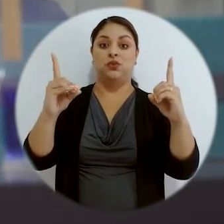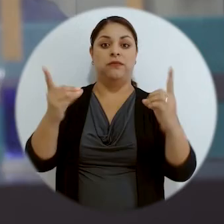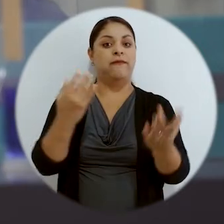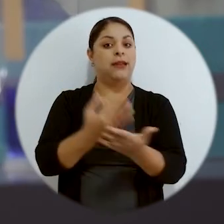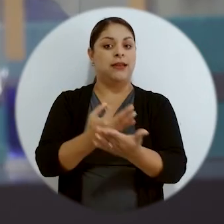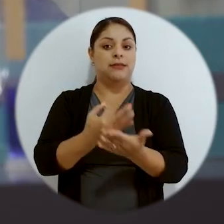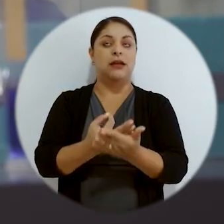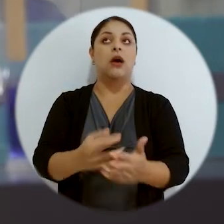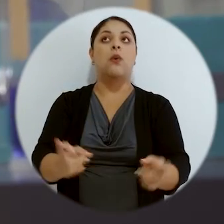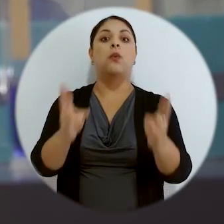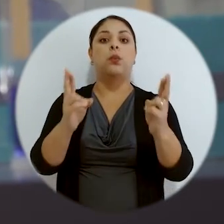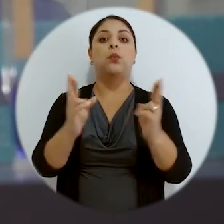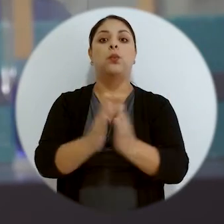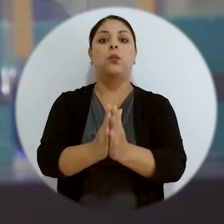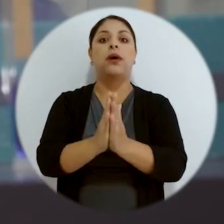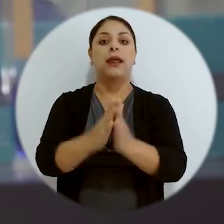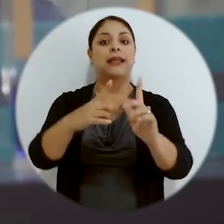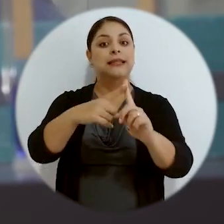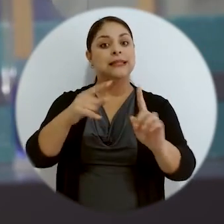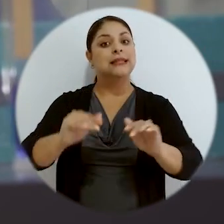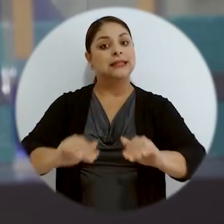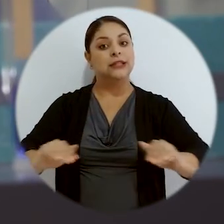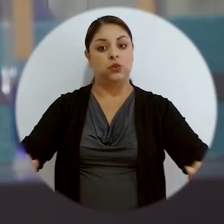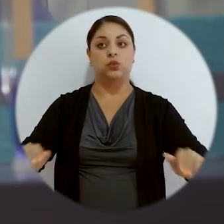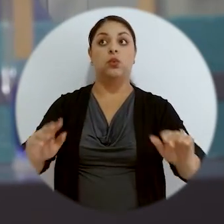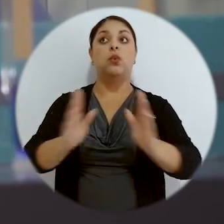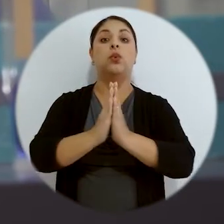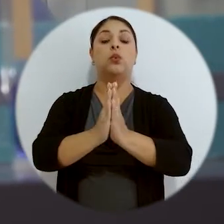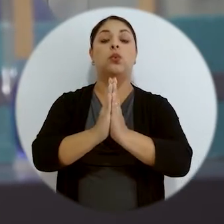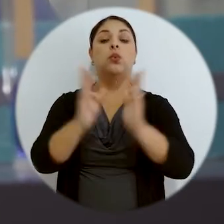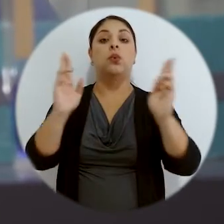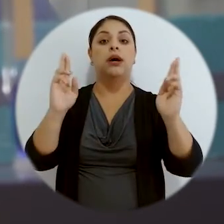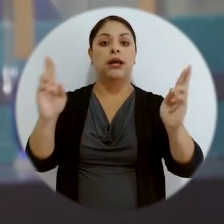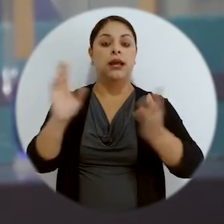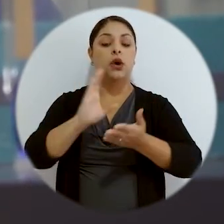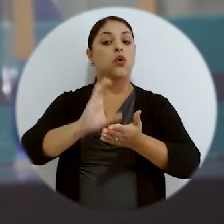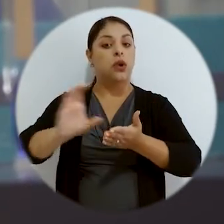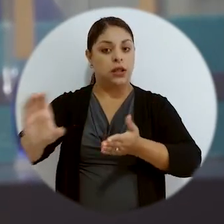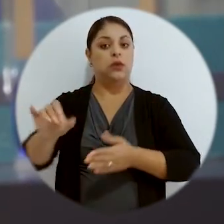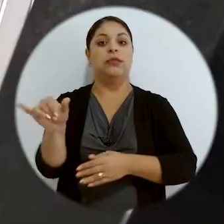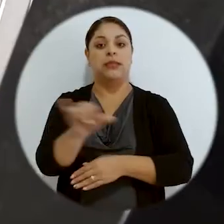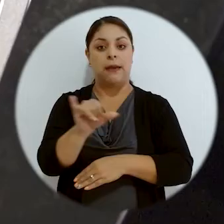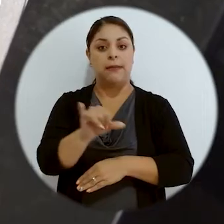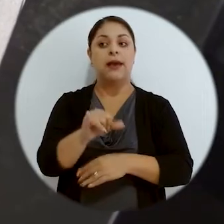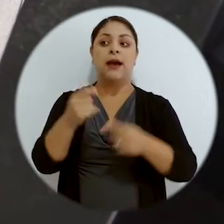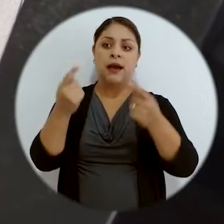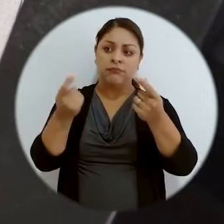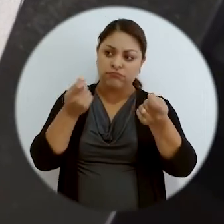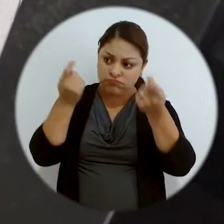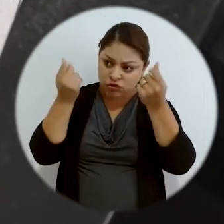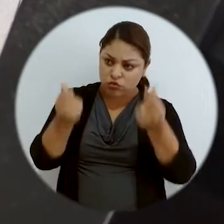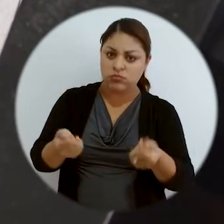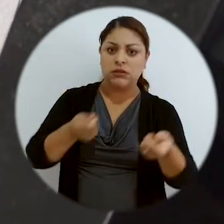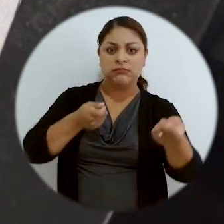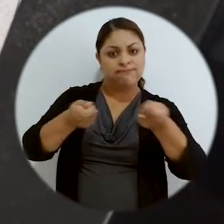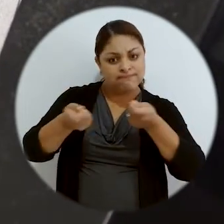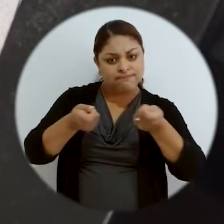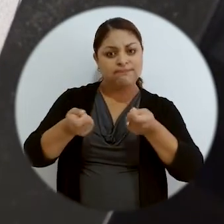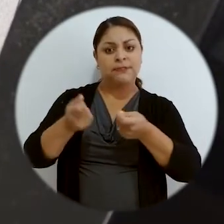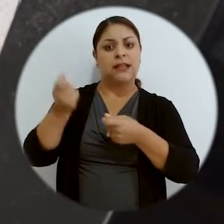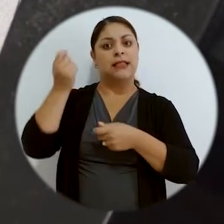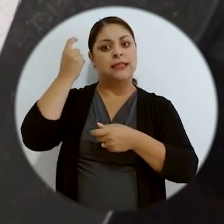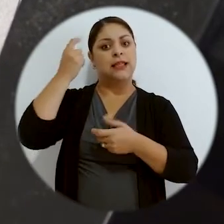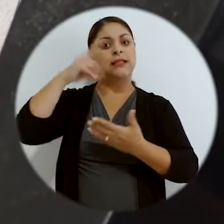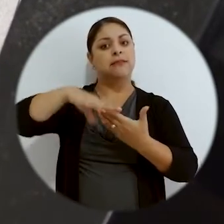ojalá desde niños, ojalá desde que están en la escuela y desde que están en el colegio, para que administren su presupuesto, para que